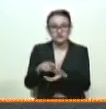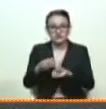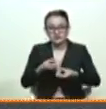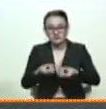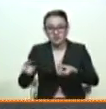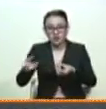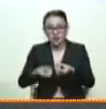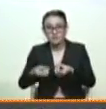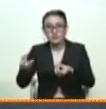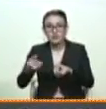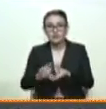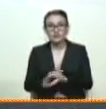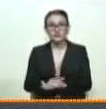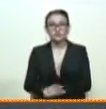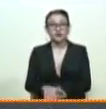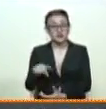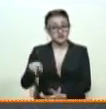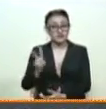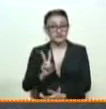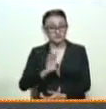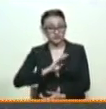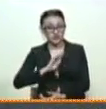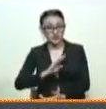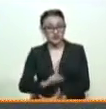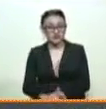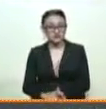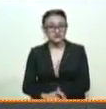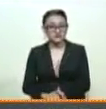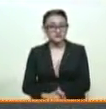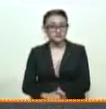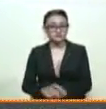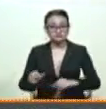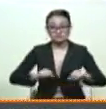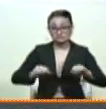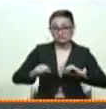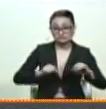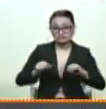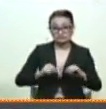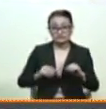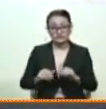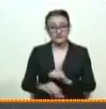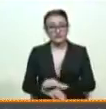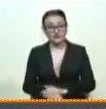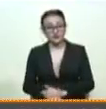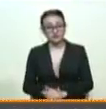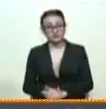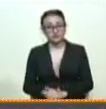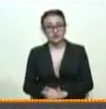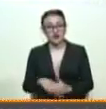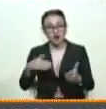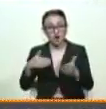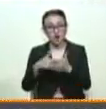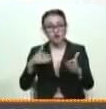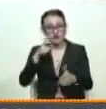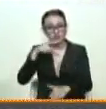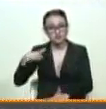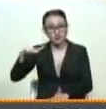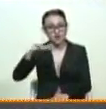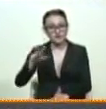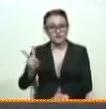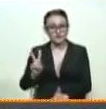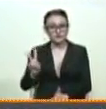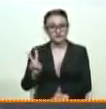abasteciendo aquí en Venezuela para actuar como quintas columnas en contra del pueblo de